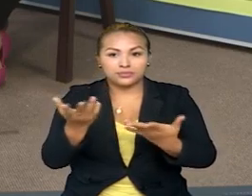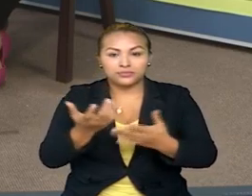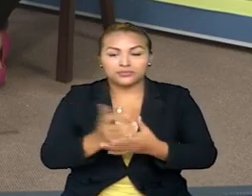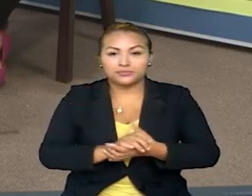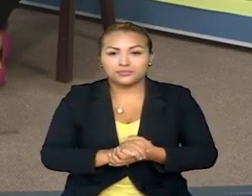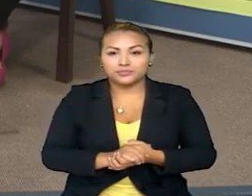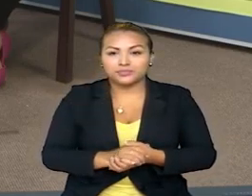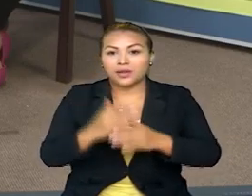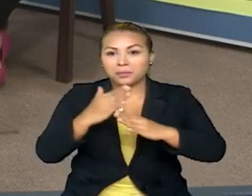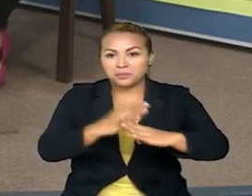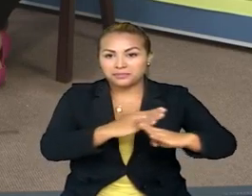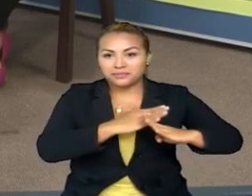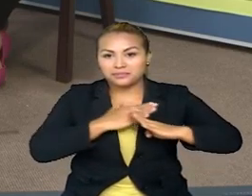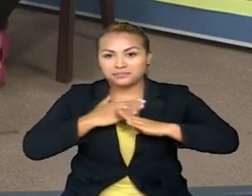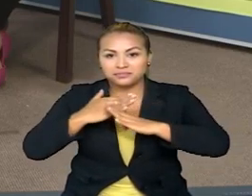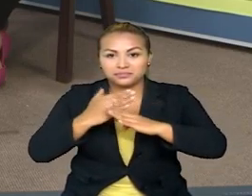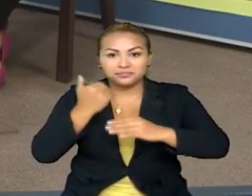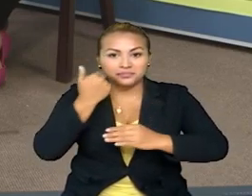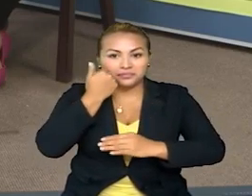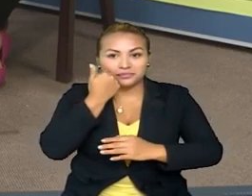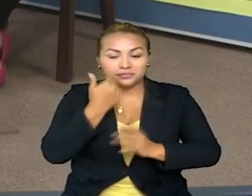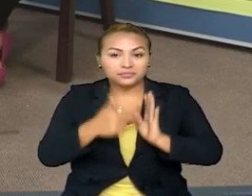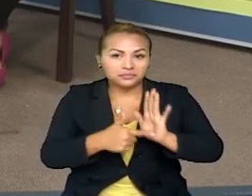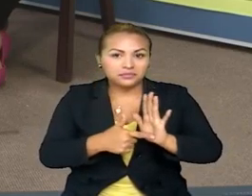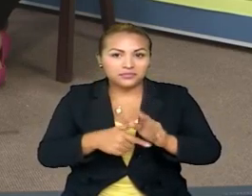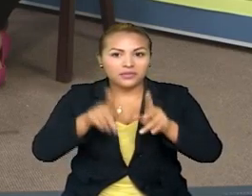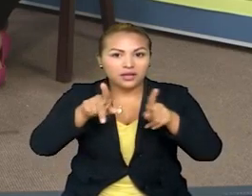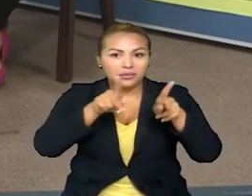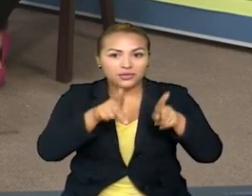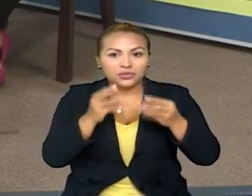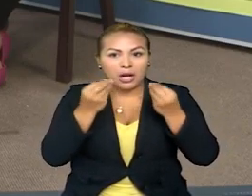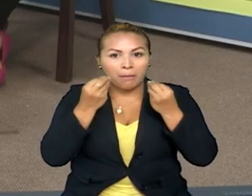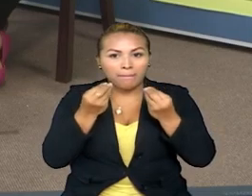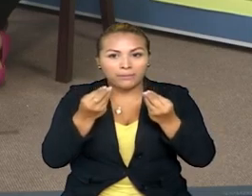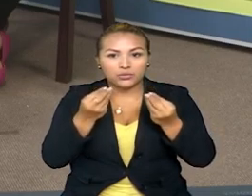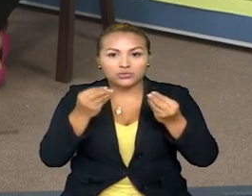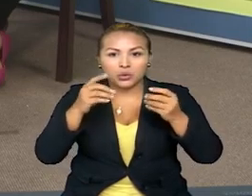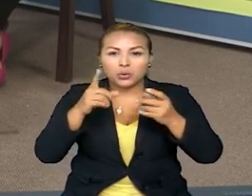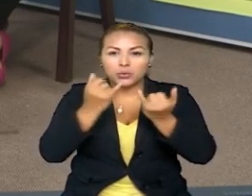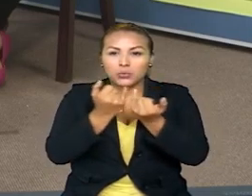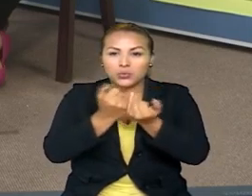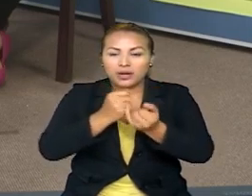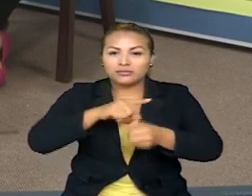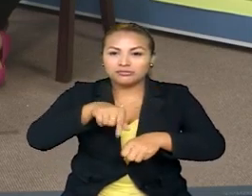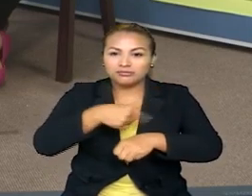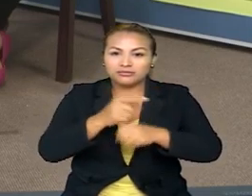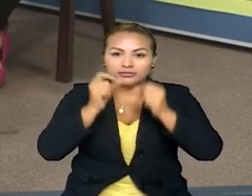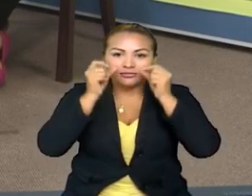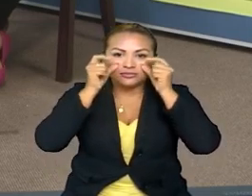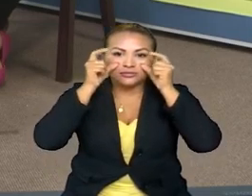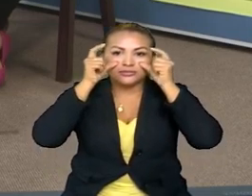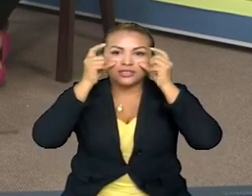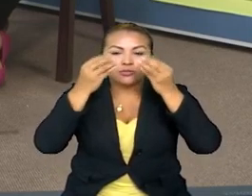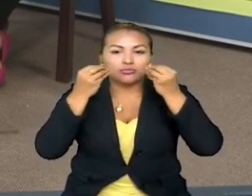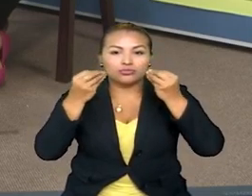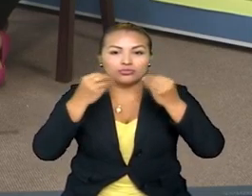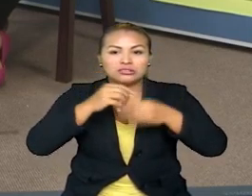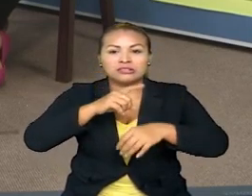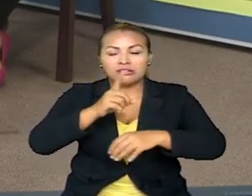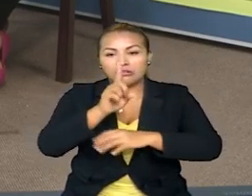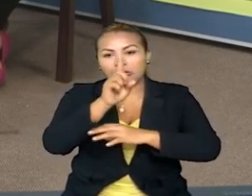incluso enfermedades porque por ejemplo una persona que se vuelve alta horas de la noche al alterar su